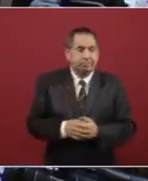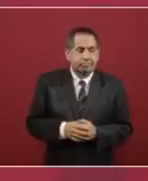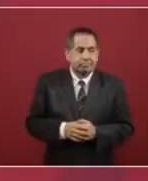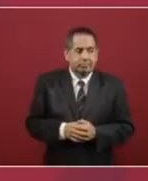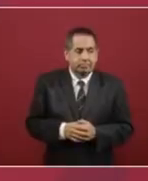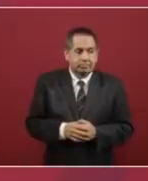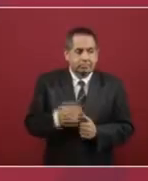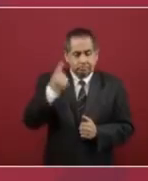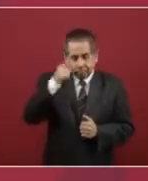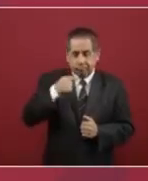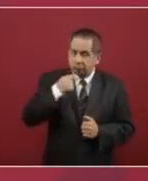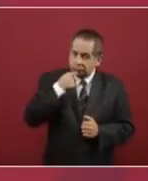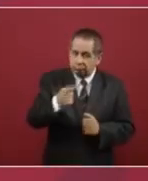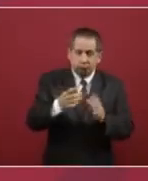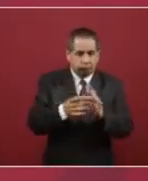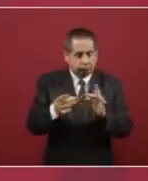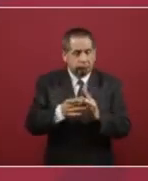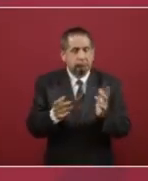para decir